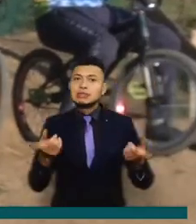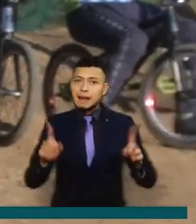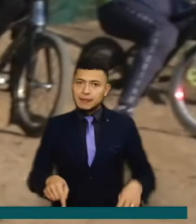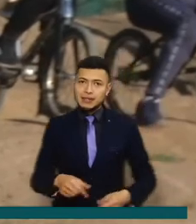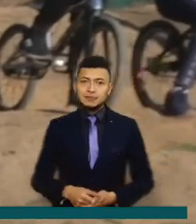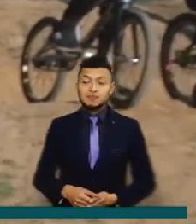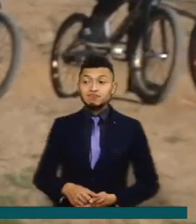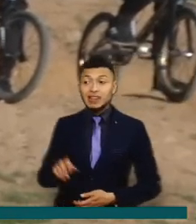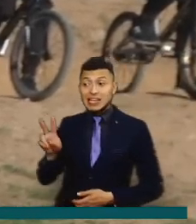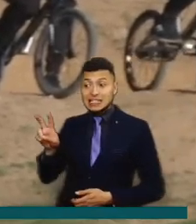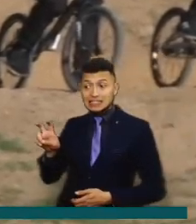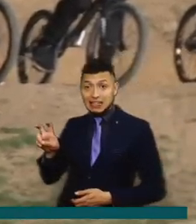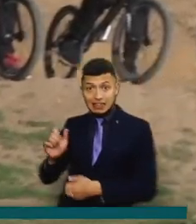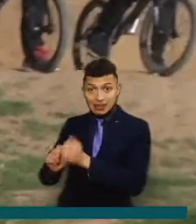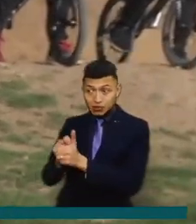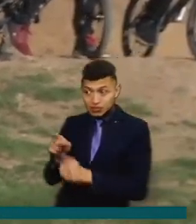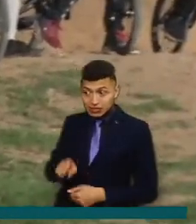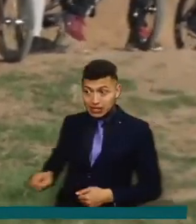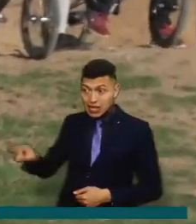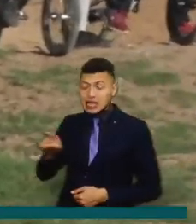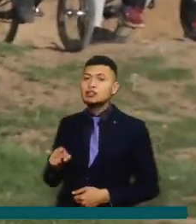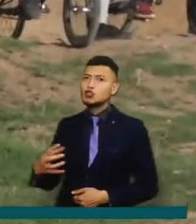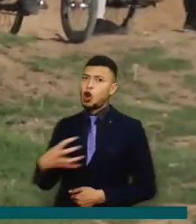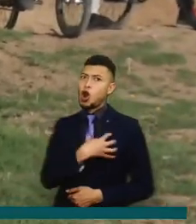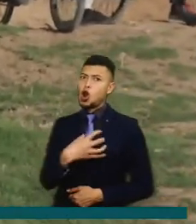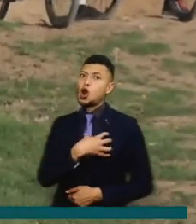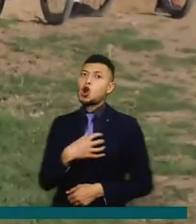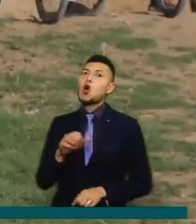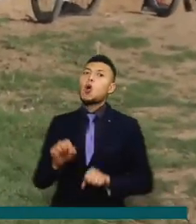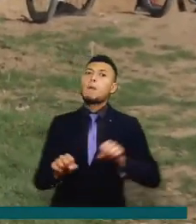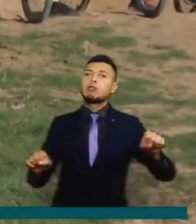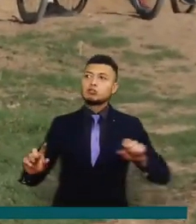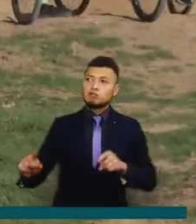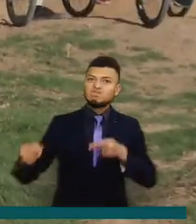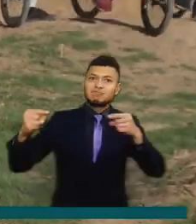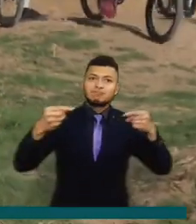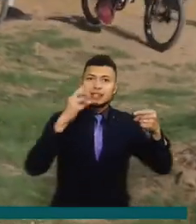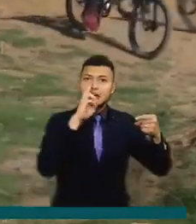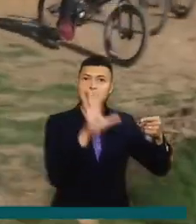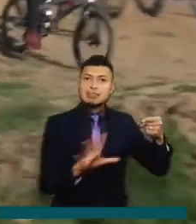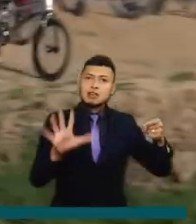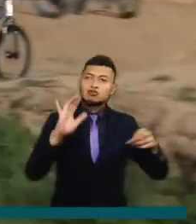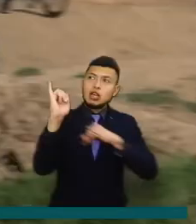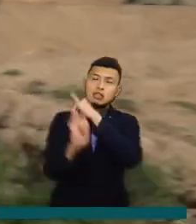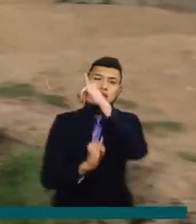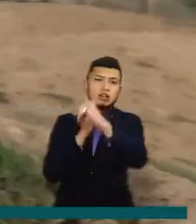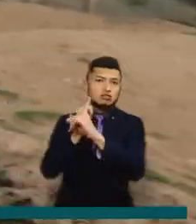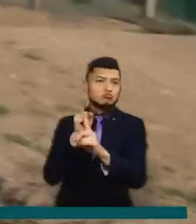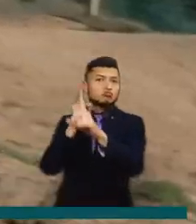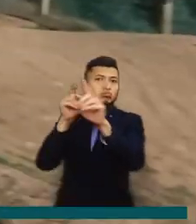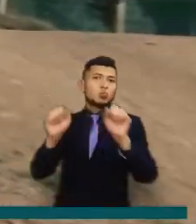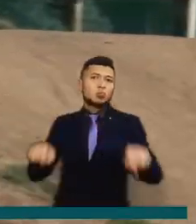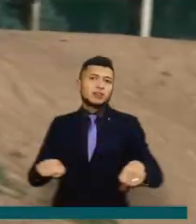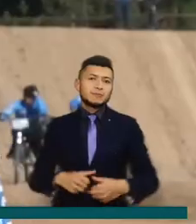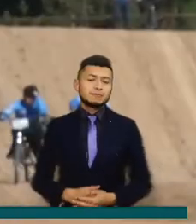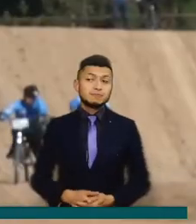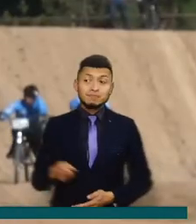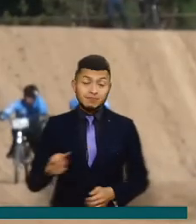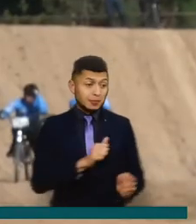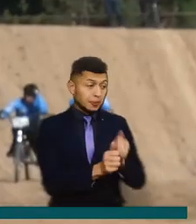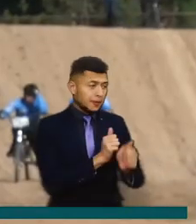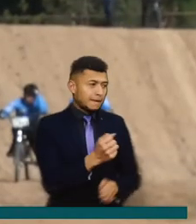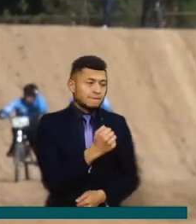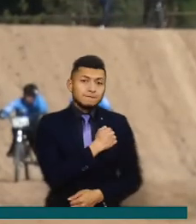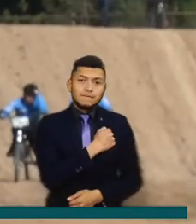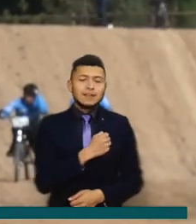jóvenes son deportistas de altos logros porque tienen proyección para participar en torneos a nivel nacional e internacional. Este deporte me gusta por